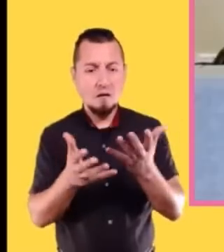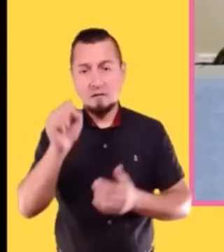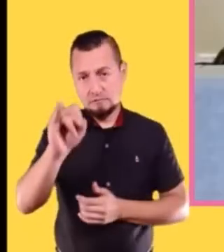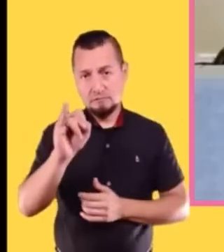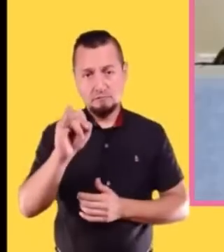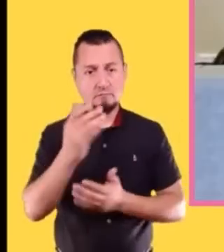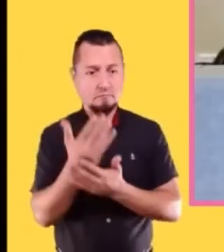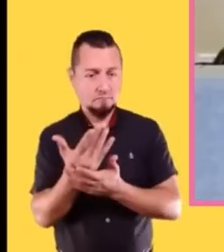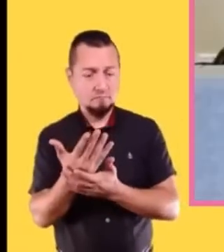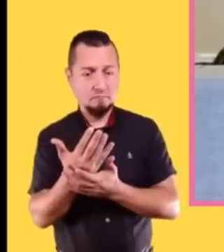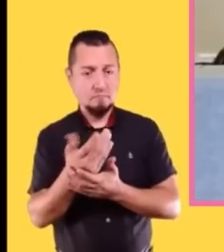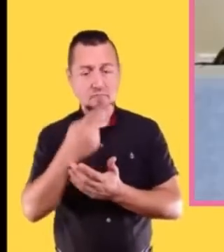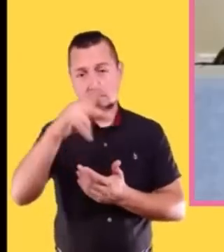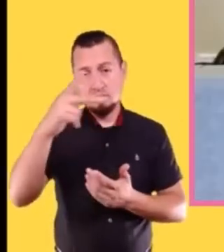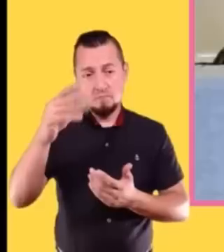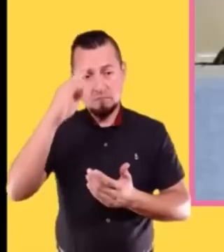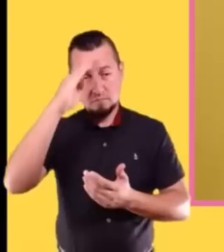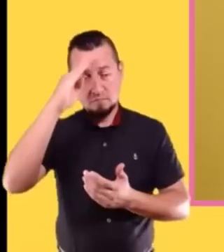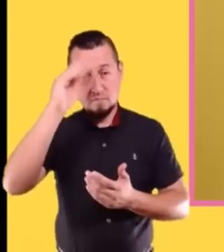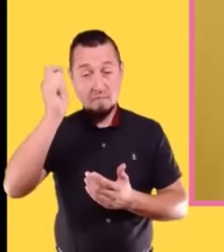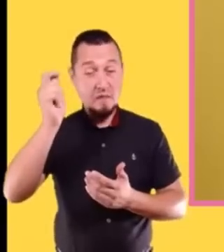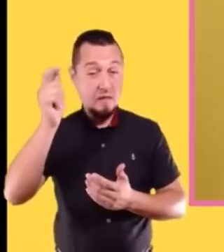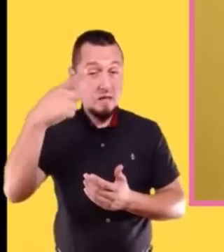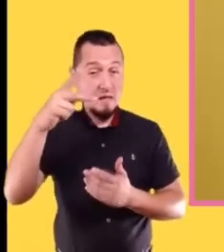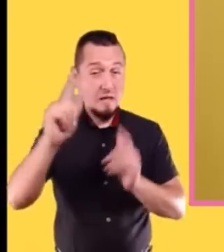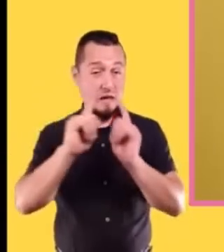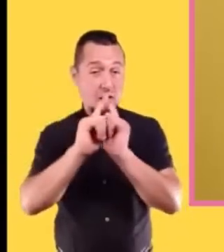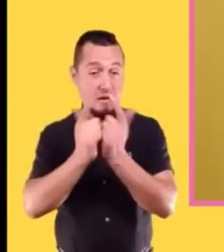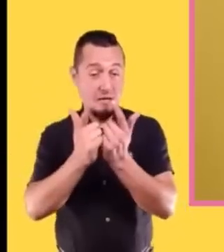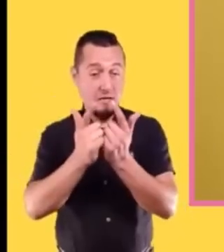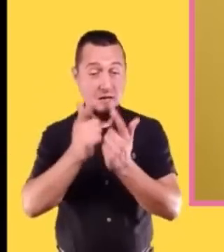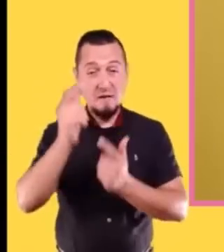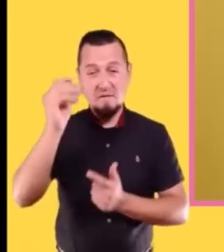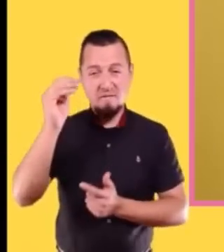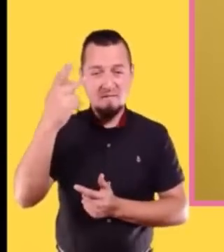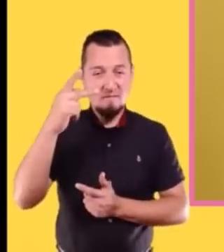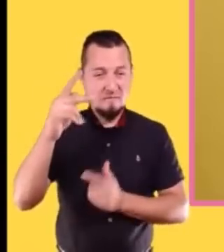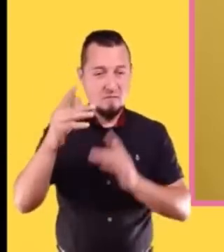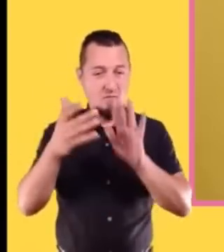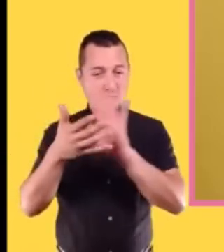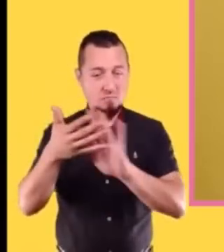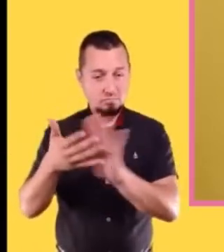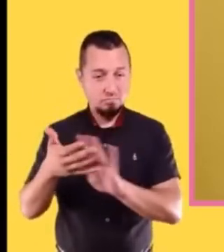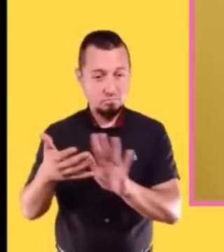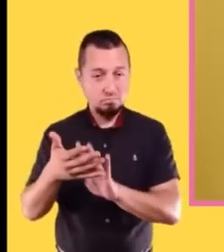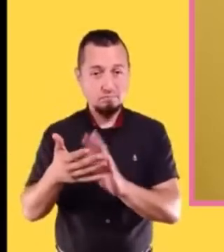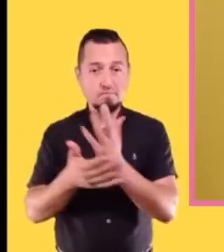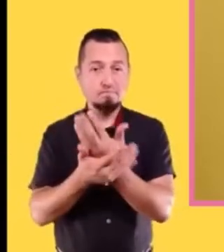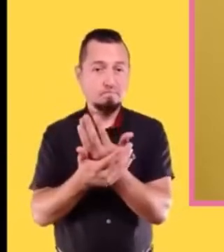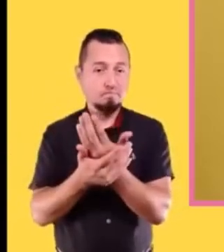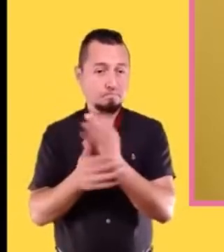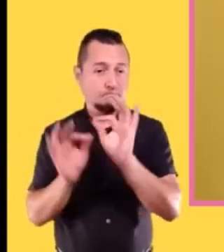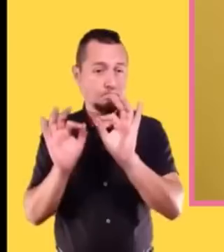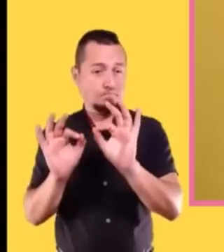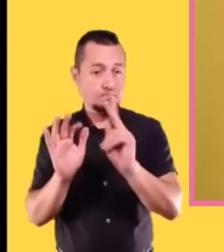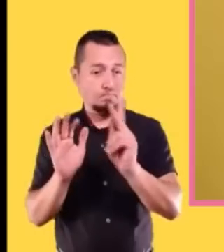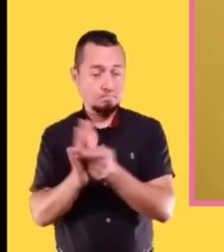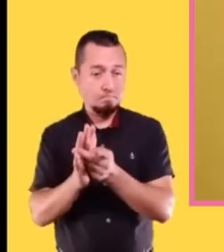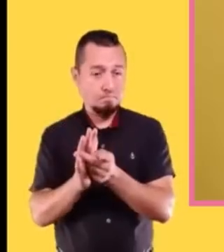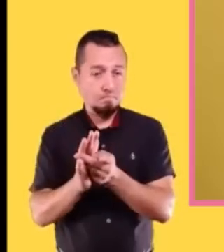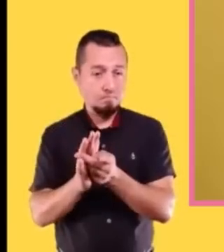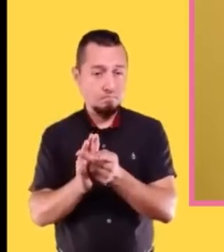el tema concreto, los libros de texto son los que están bloqueados. Exactamente, los